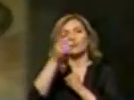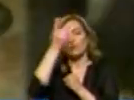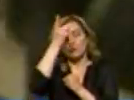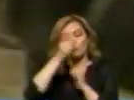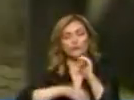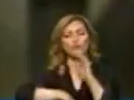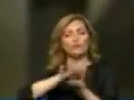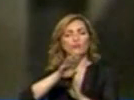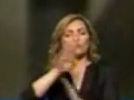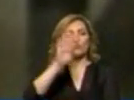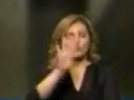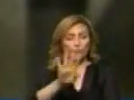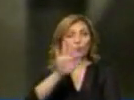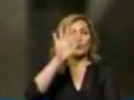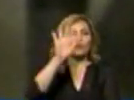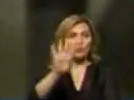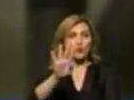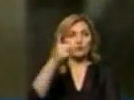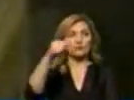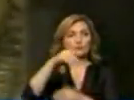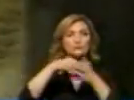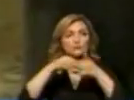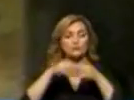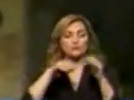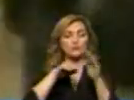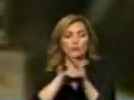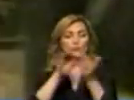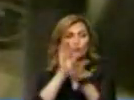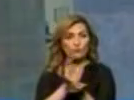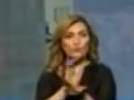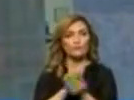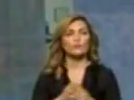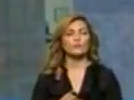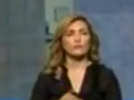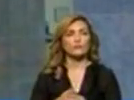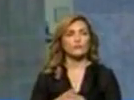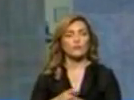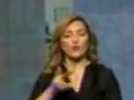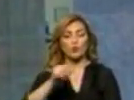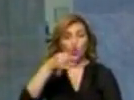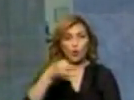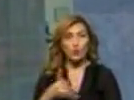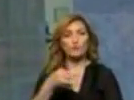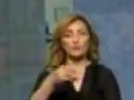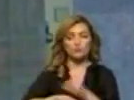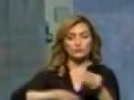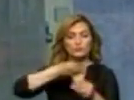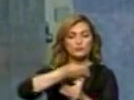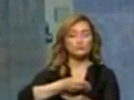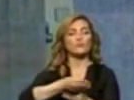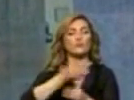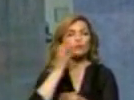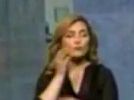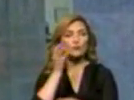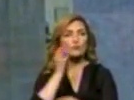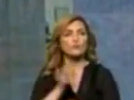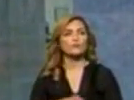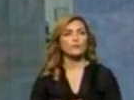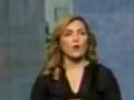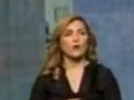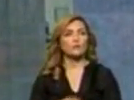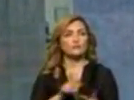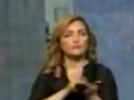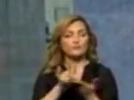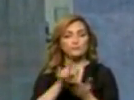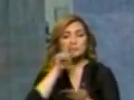a los 54 millones de dólares con el Banco del IES. Y esto por incumplimientos en la devolución de buena experiencia, la cobertura